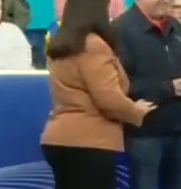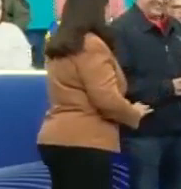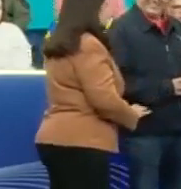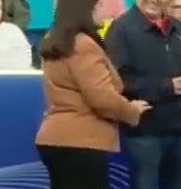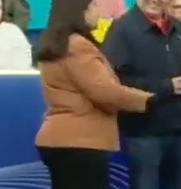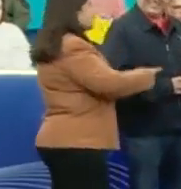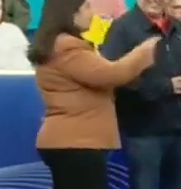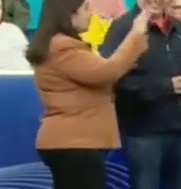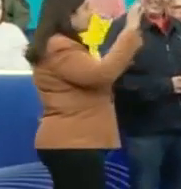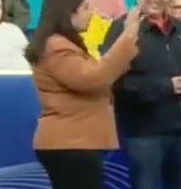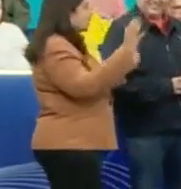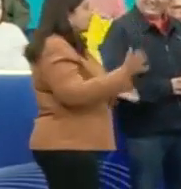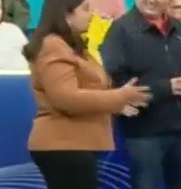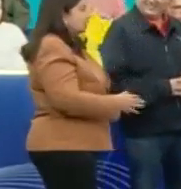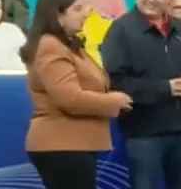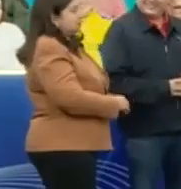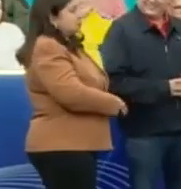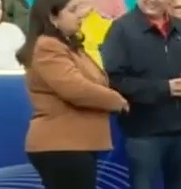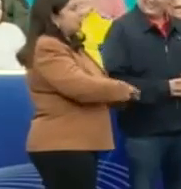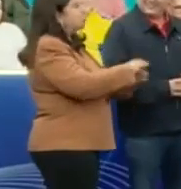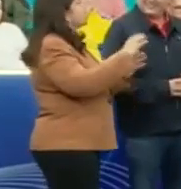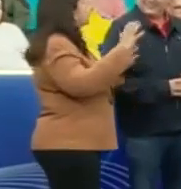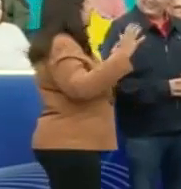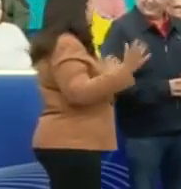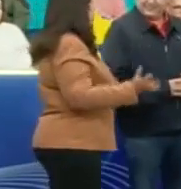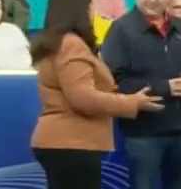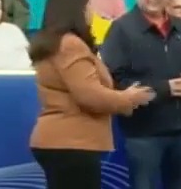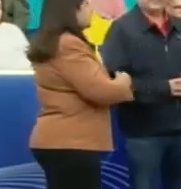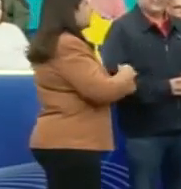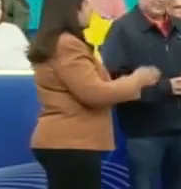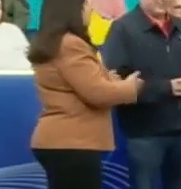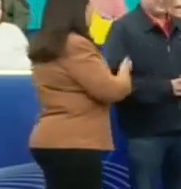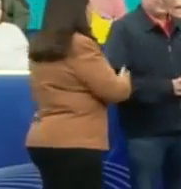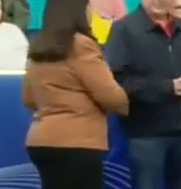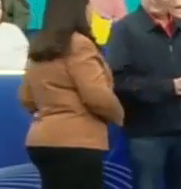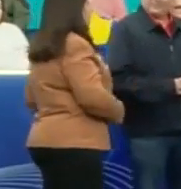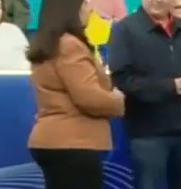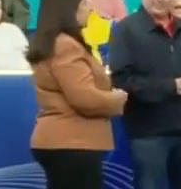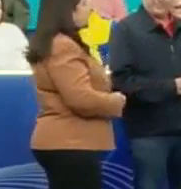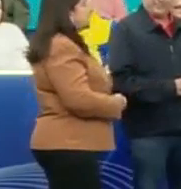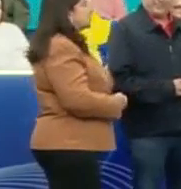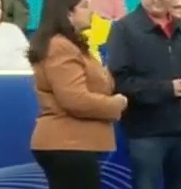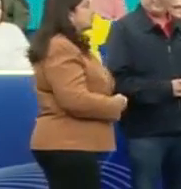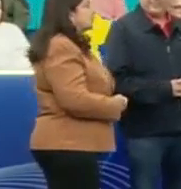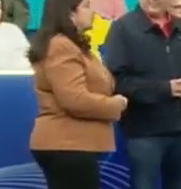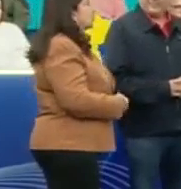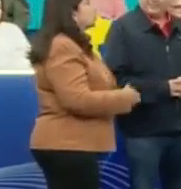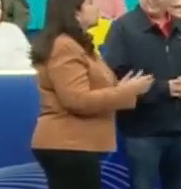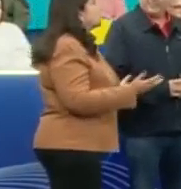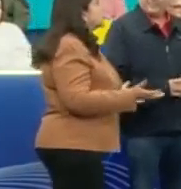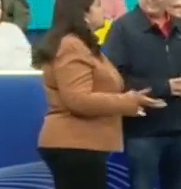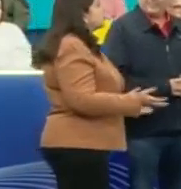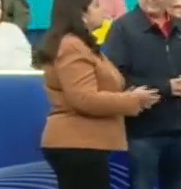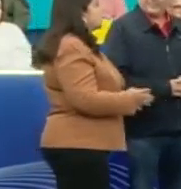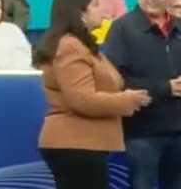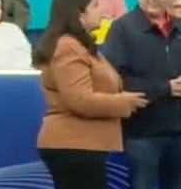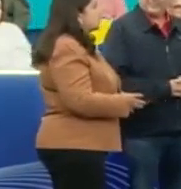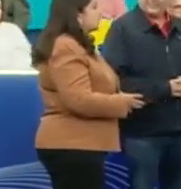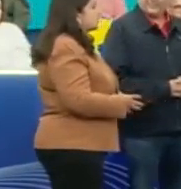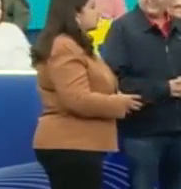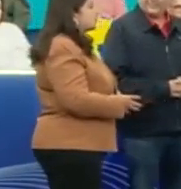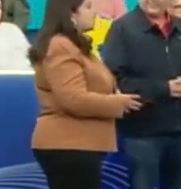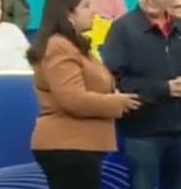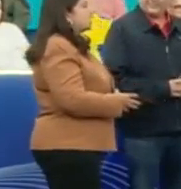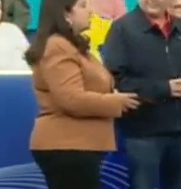5 días y 4 noches en Mérida y con una... Eso es una excursión completa para conocer, como lo dijo Jason, ¿no? Pero yo estoy muy emocionado,